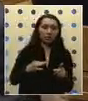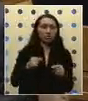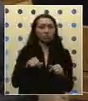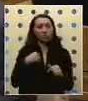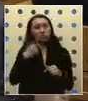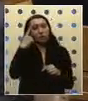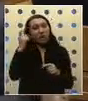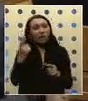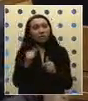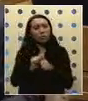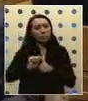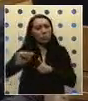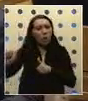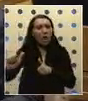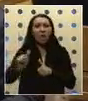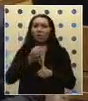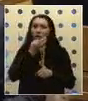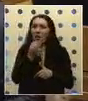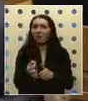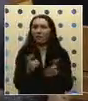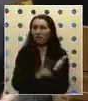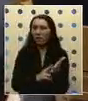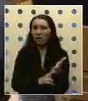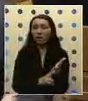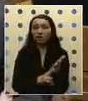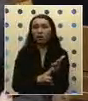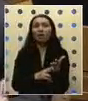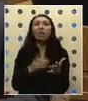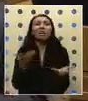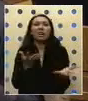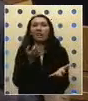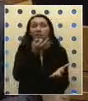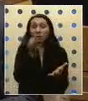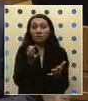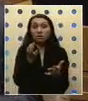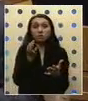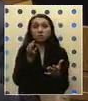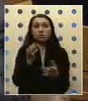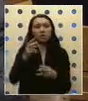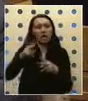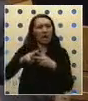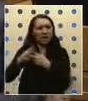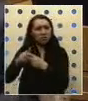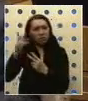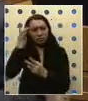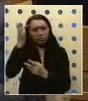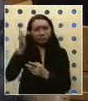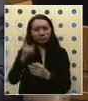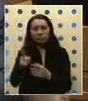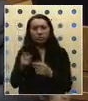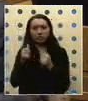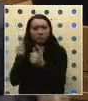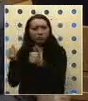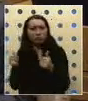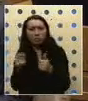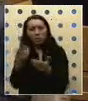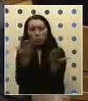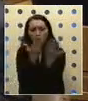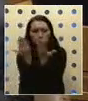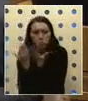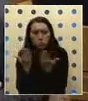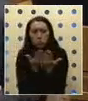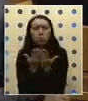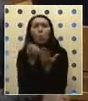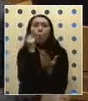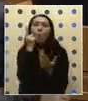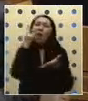que estamos más lejos de lo que se dice. Entonces, ¿qué es lo que decimos? Que haya un panel de expertos que se insere en la situación, que estudie el caso para ver cuál es